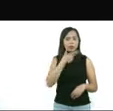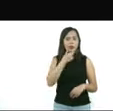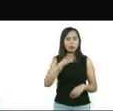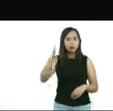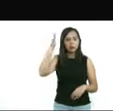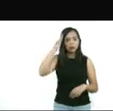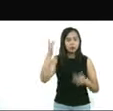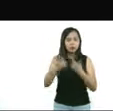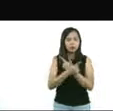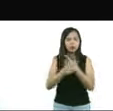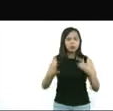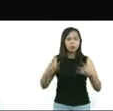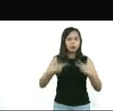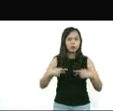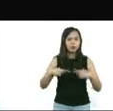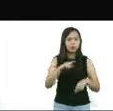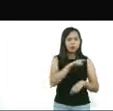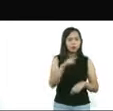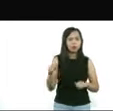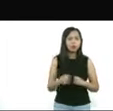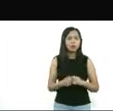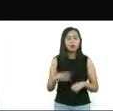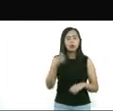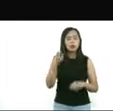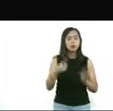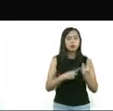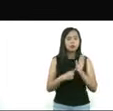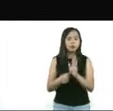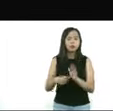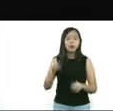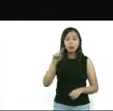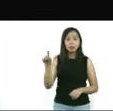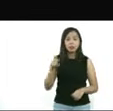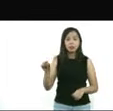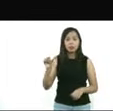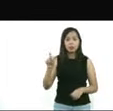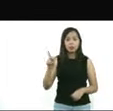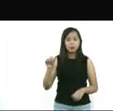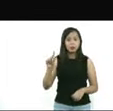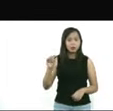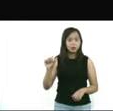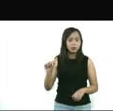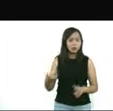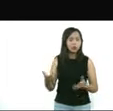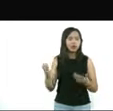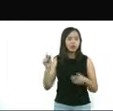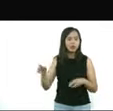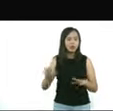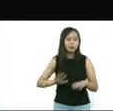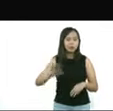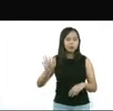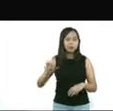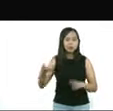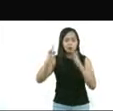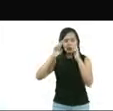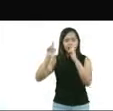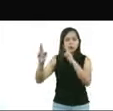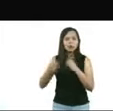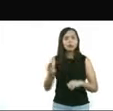Sur. Por eso, para mostrar que Zapata vive, es necesario ir y manifestar nuestro